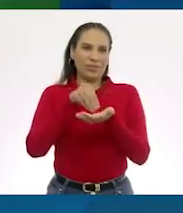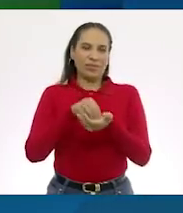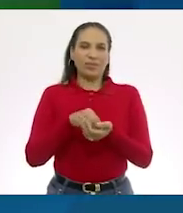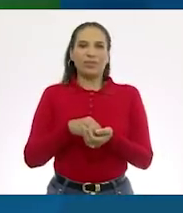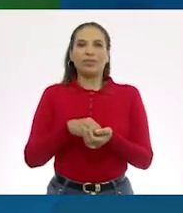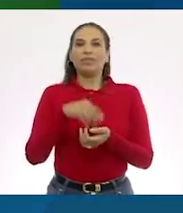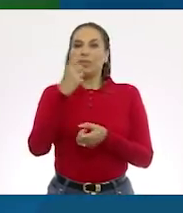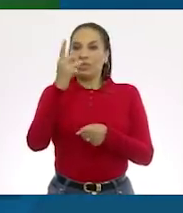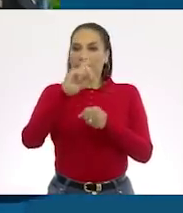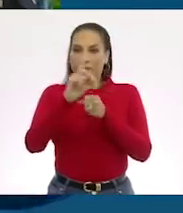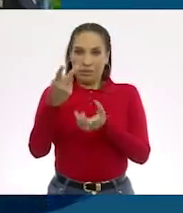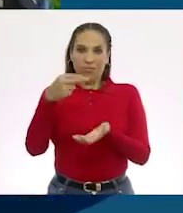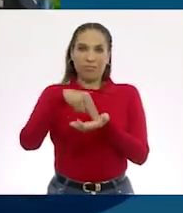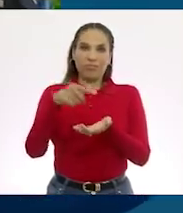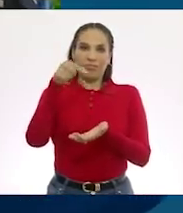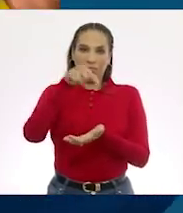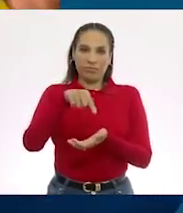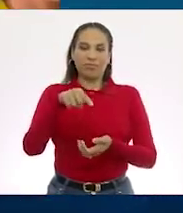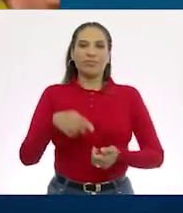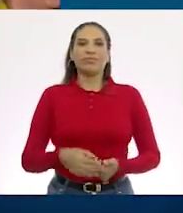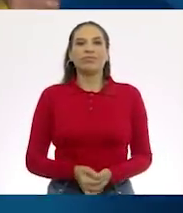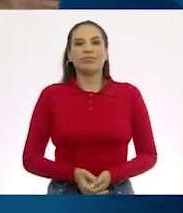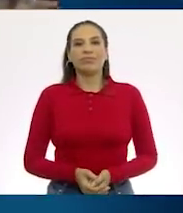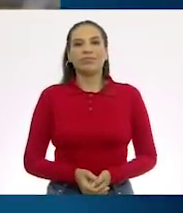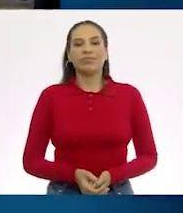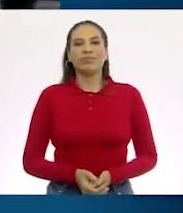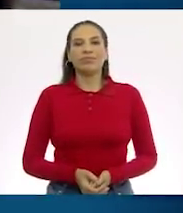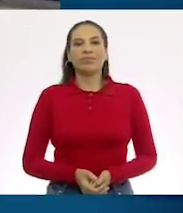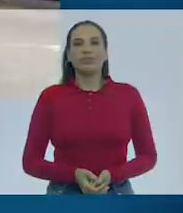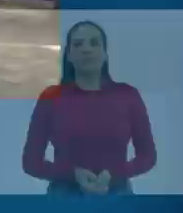Ya les va a tocar estar aquí adelante. Anoten esto.